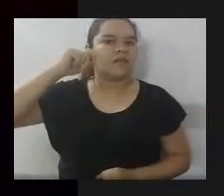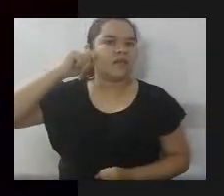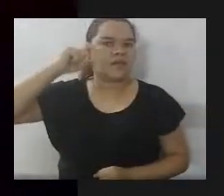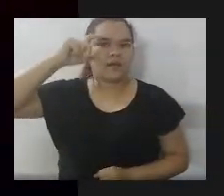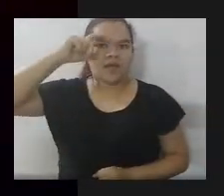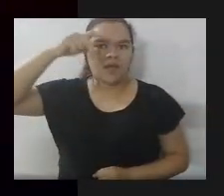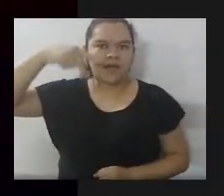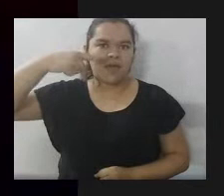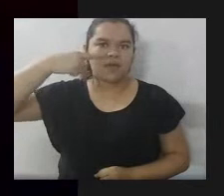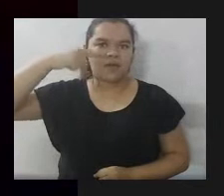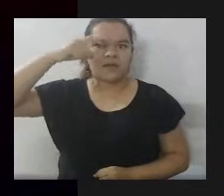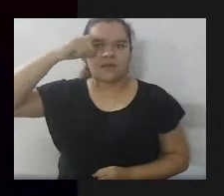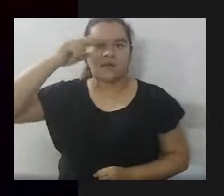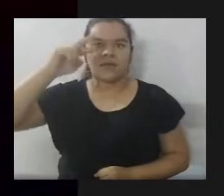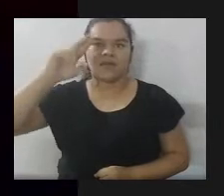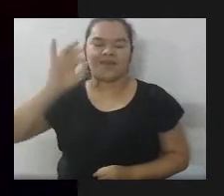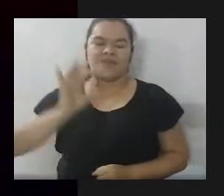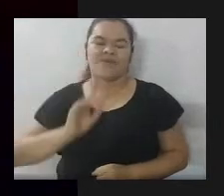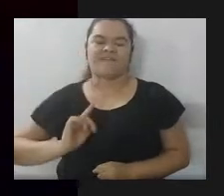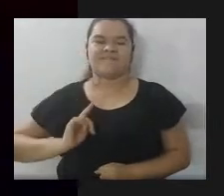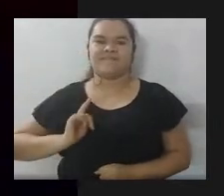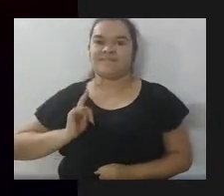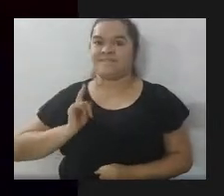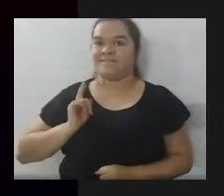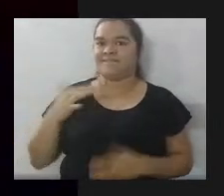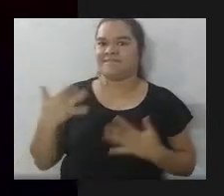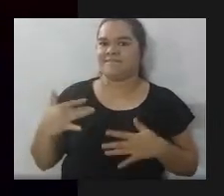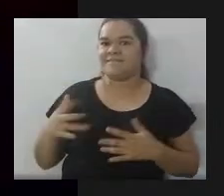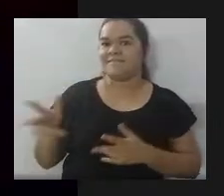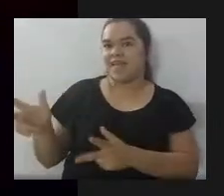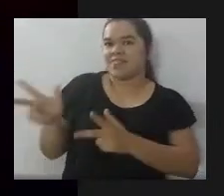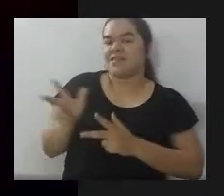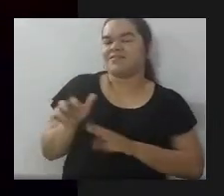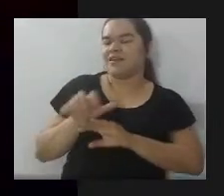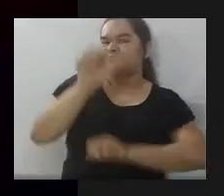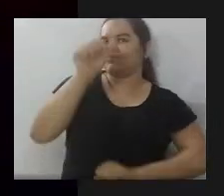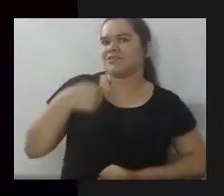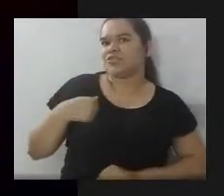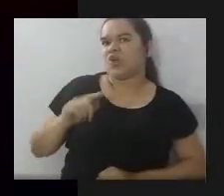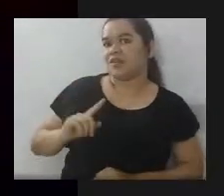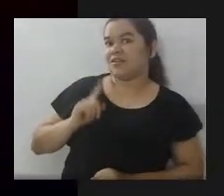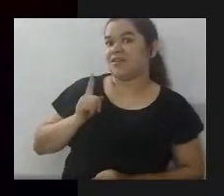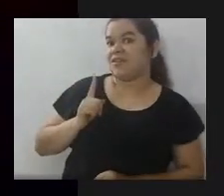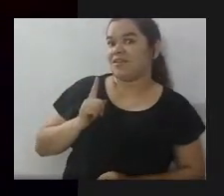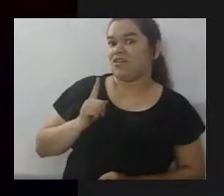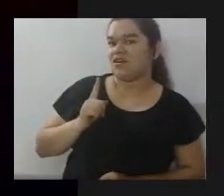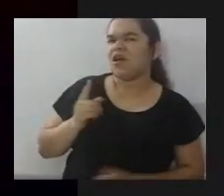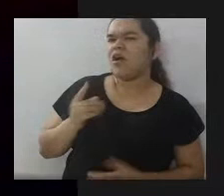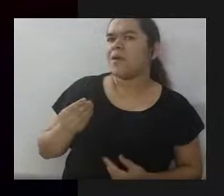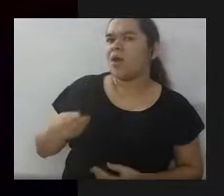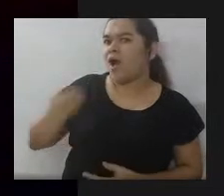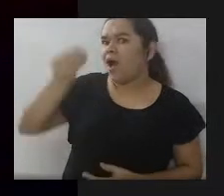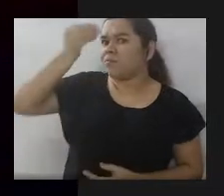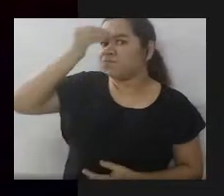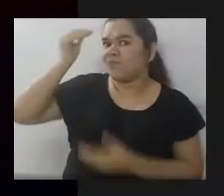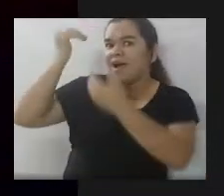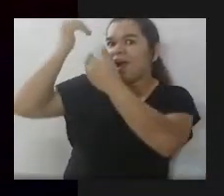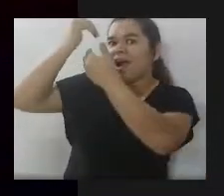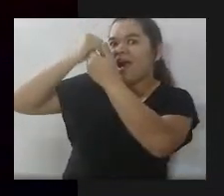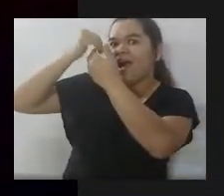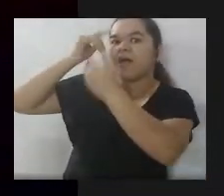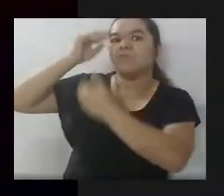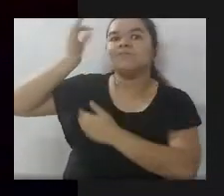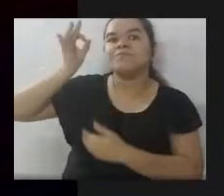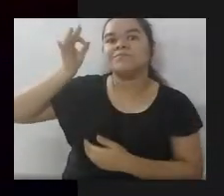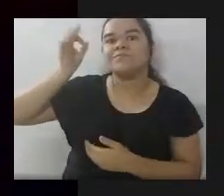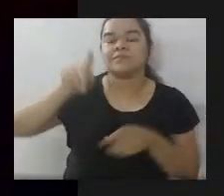conseguido eso, es con toda esa tecnología, con todas esas herramientas desde el punto de vista académico que me dio,